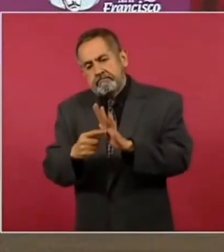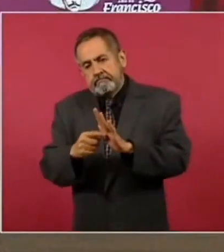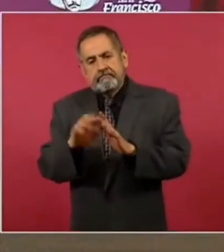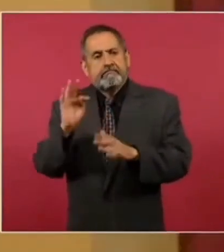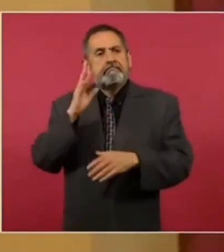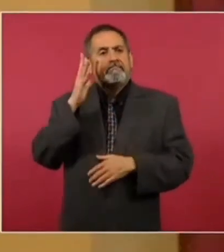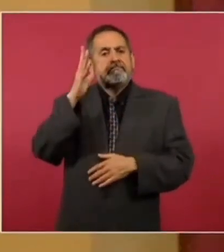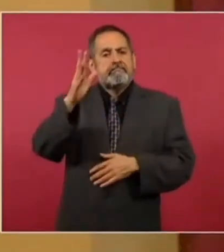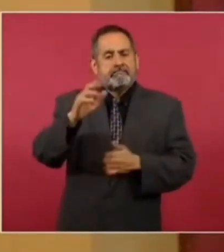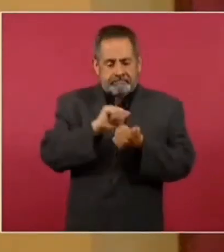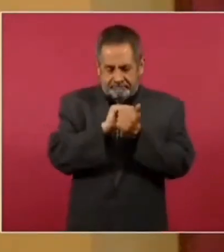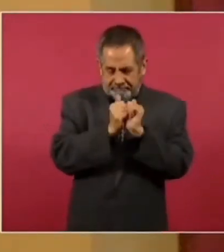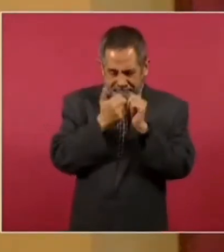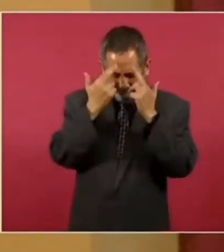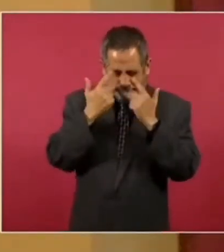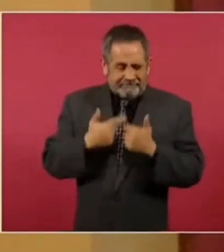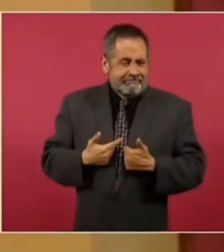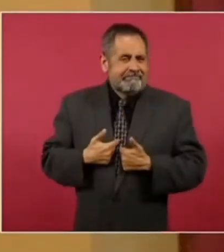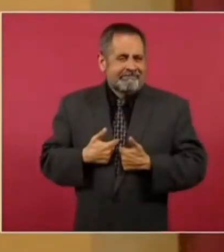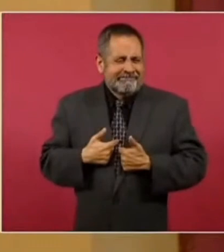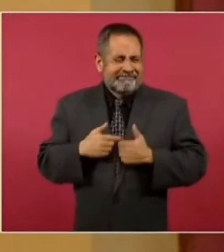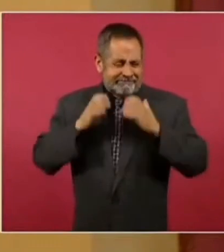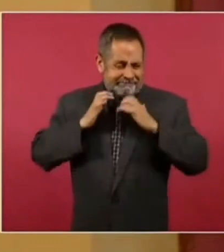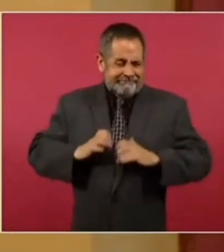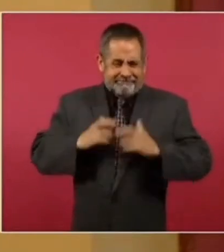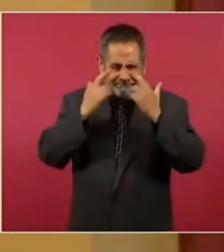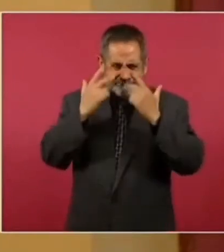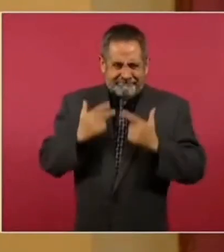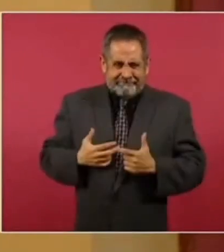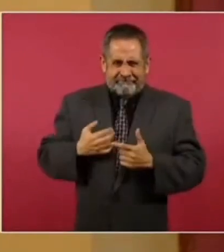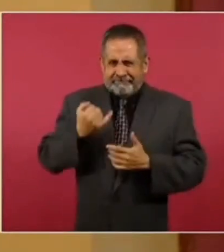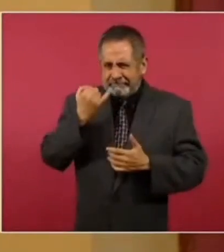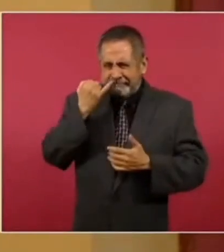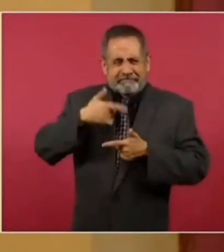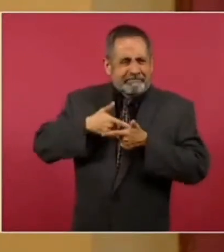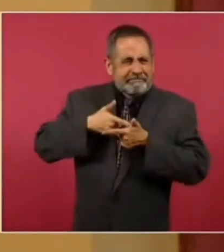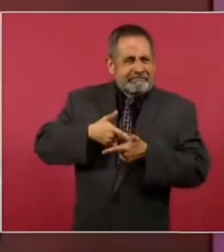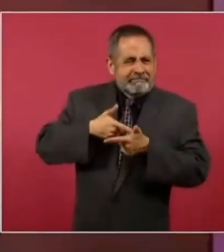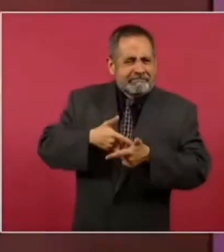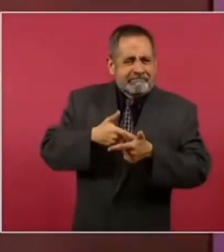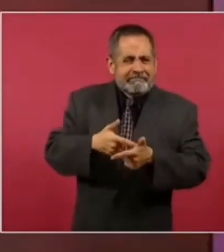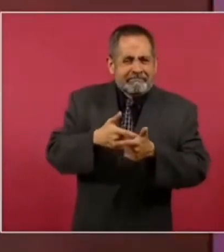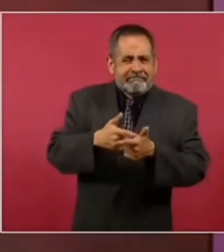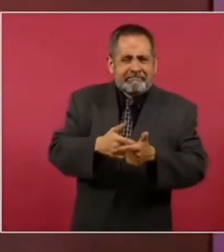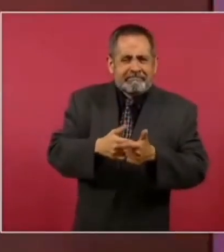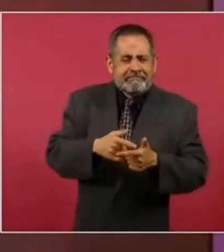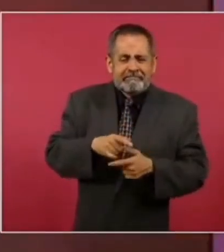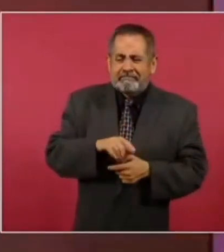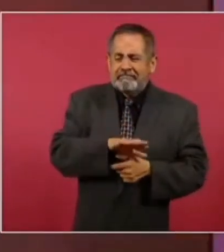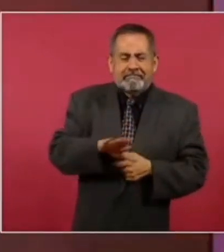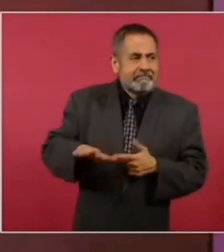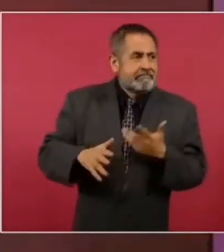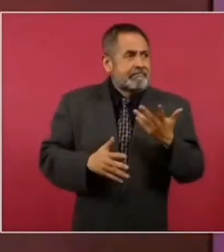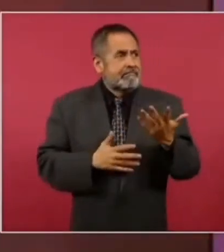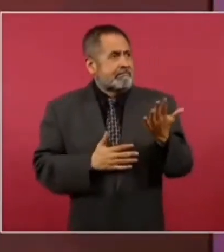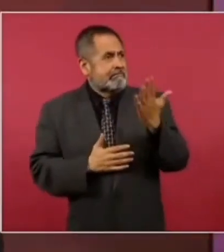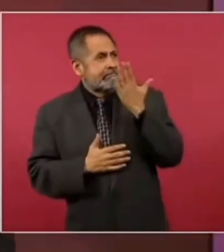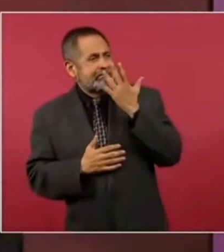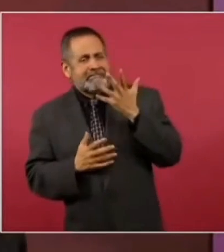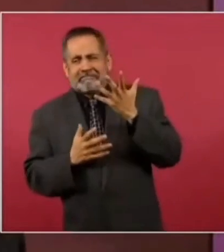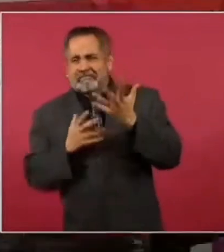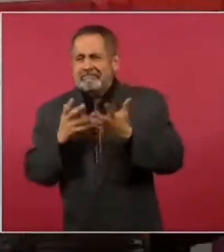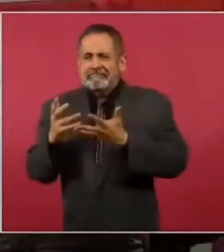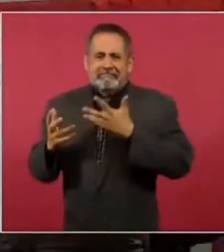terminar precisamente por el consumo de drogas y por esta perpetuación de un ciclo de exclusión que sufren las personas